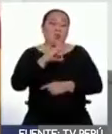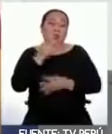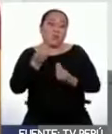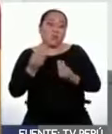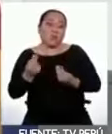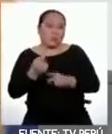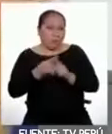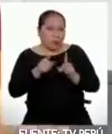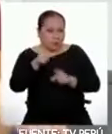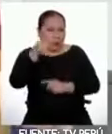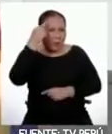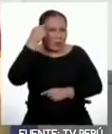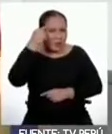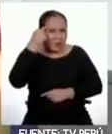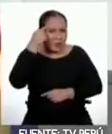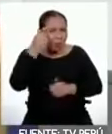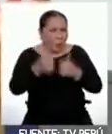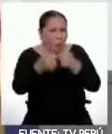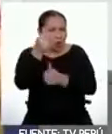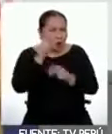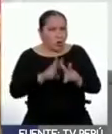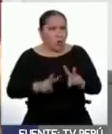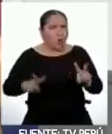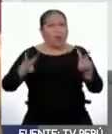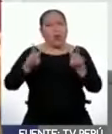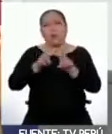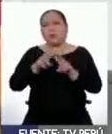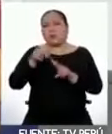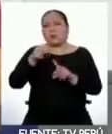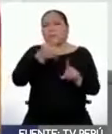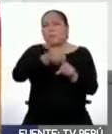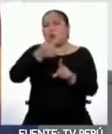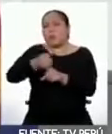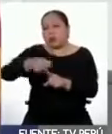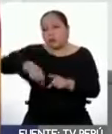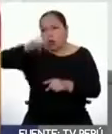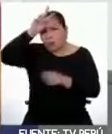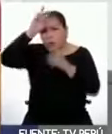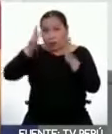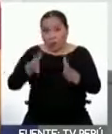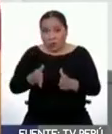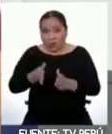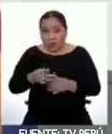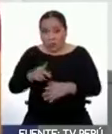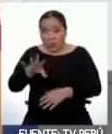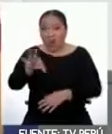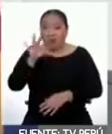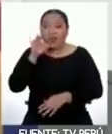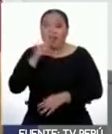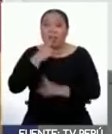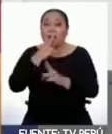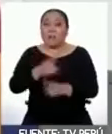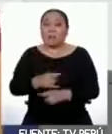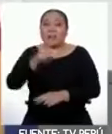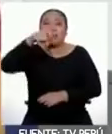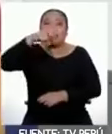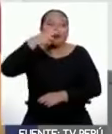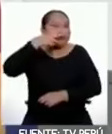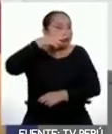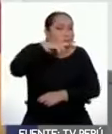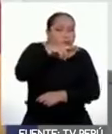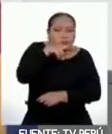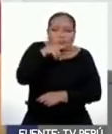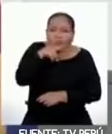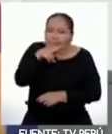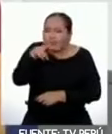¿te has puesto a pensar cuáles son los valores que tenemos los peruanos? Y para llegar a esa respuesta, solo debes observar un poco